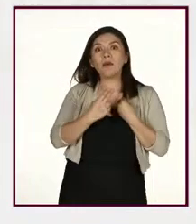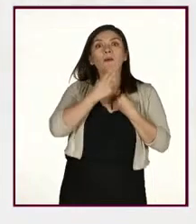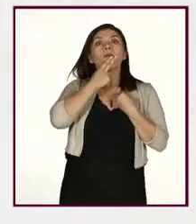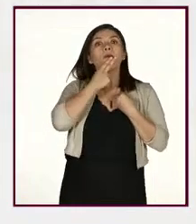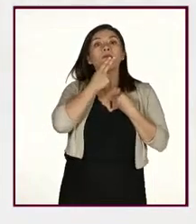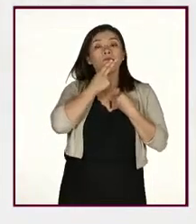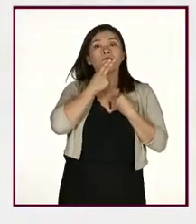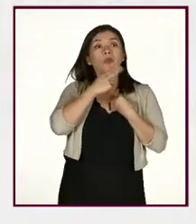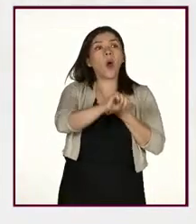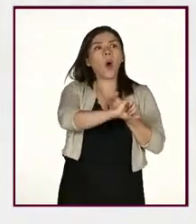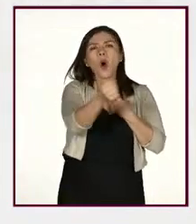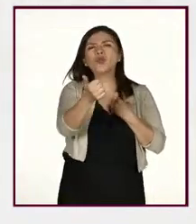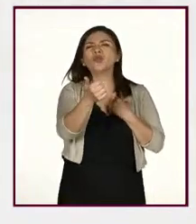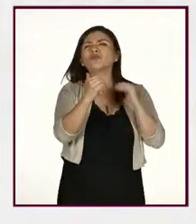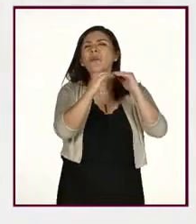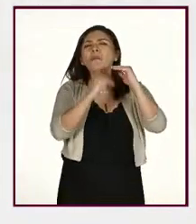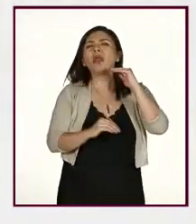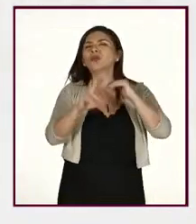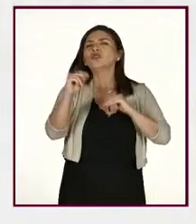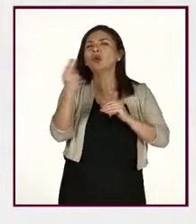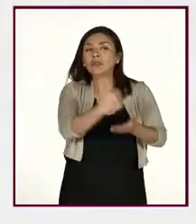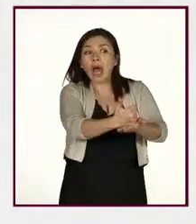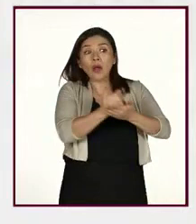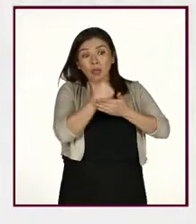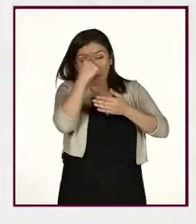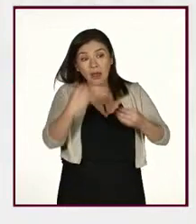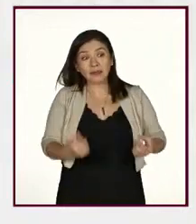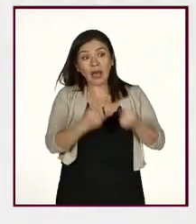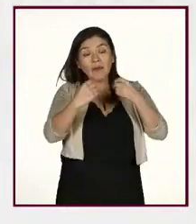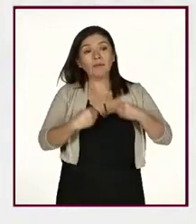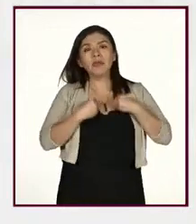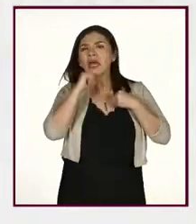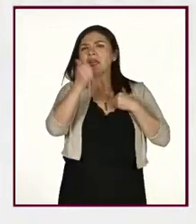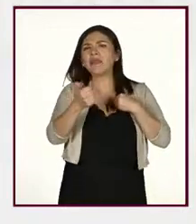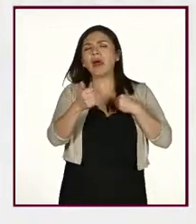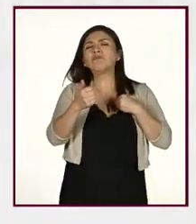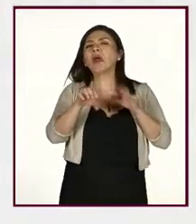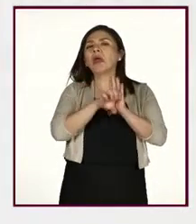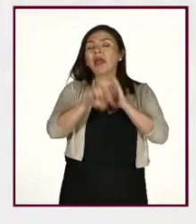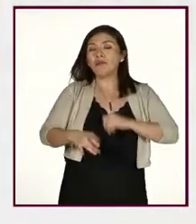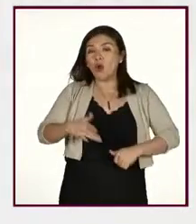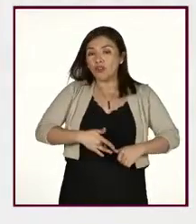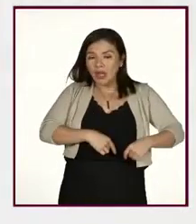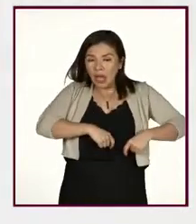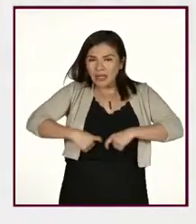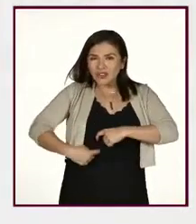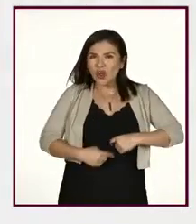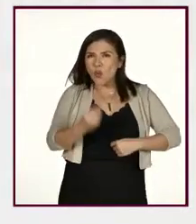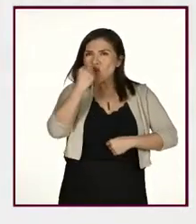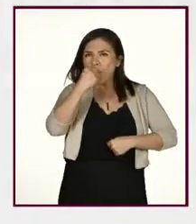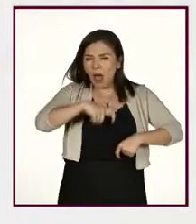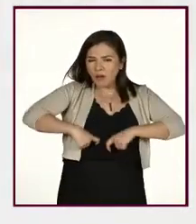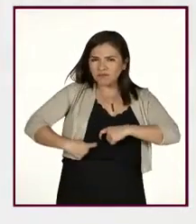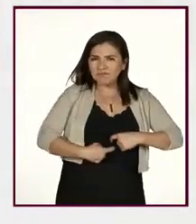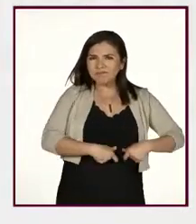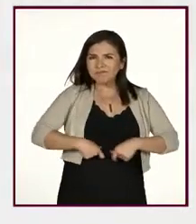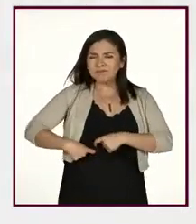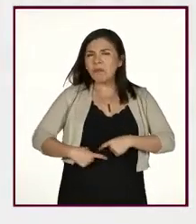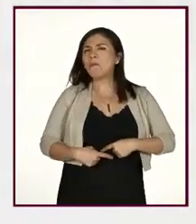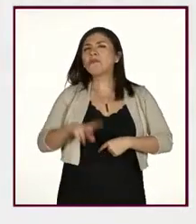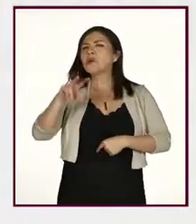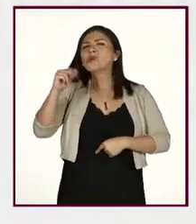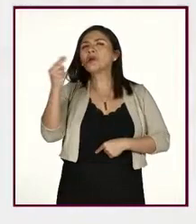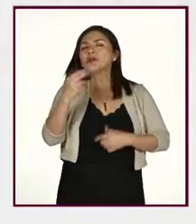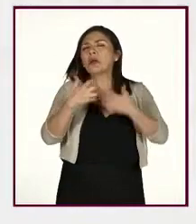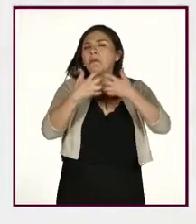a disminuir otros que no son esenciales para la vida, a lo mejor como la digestión, empecemos ahí la digestión, la ponemos